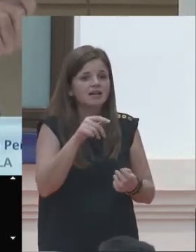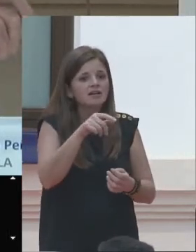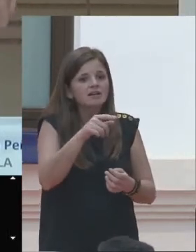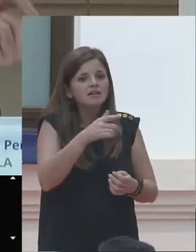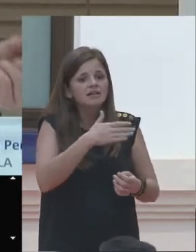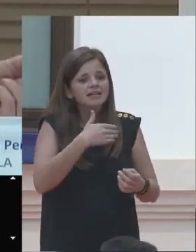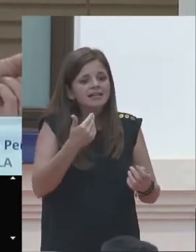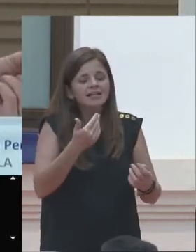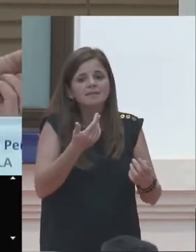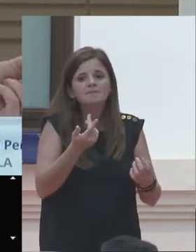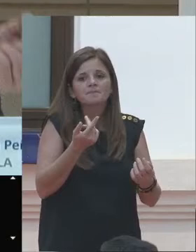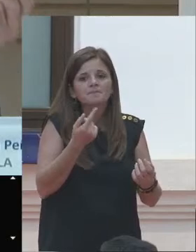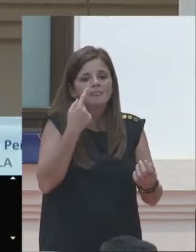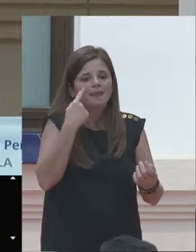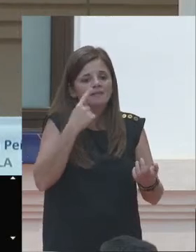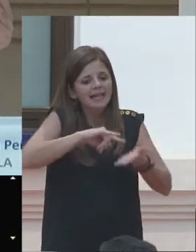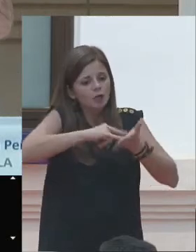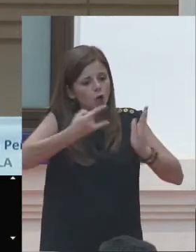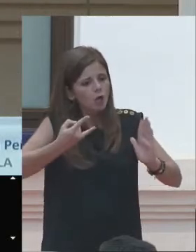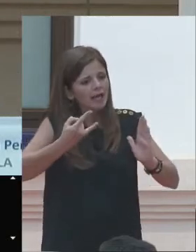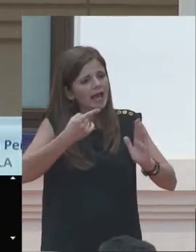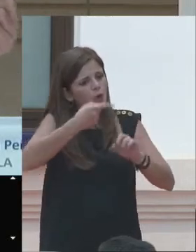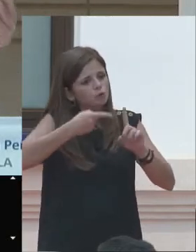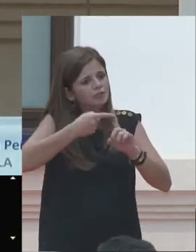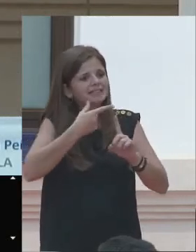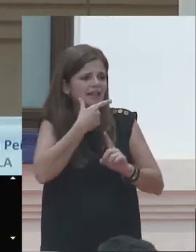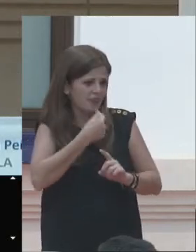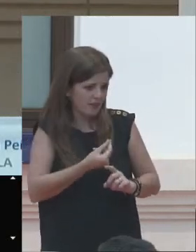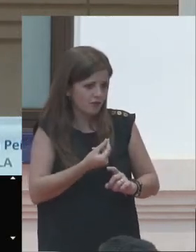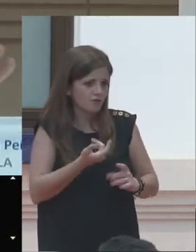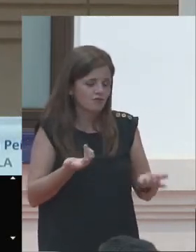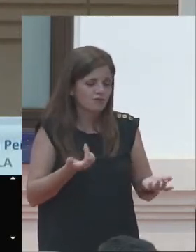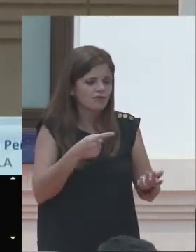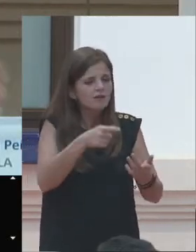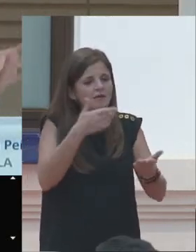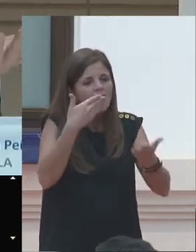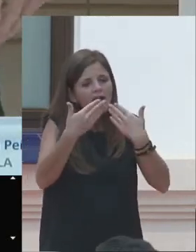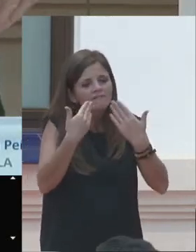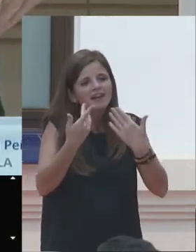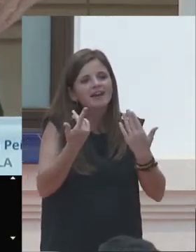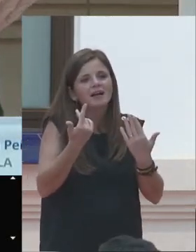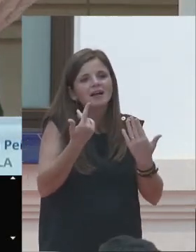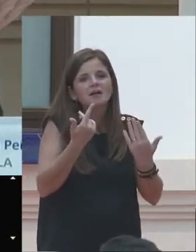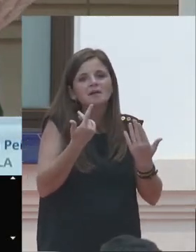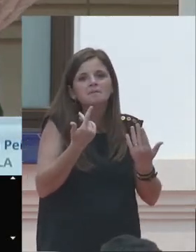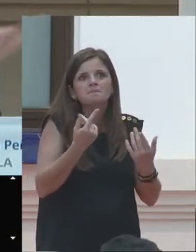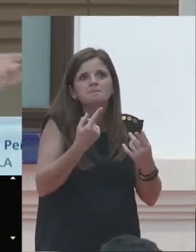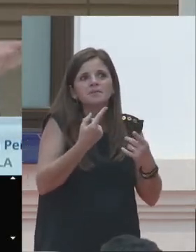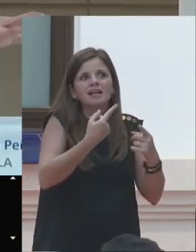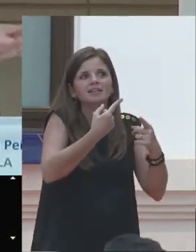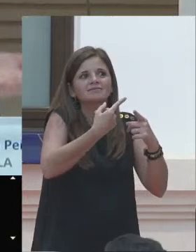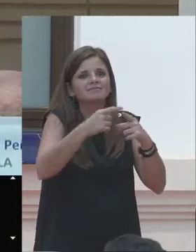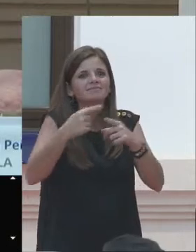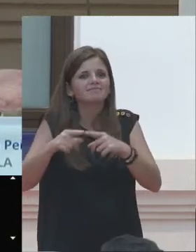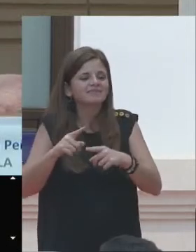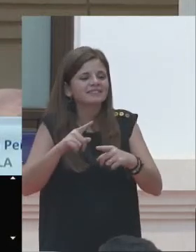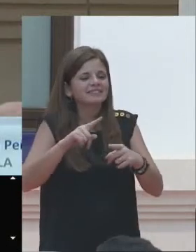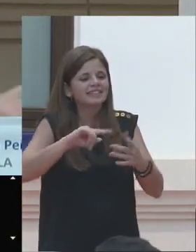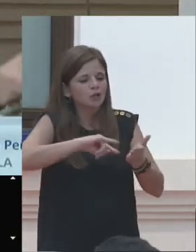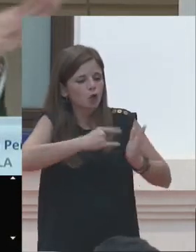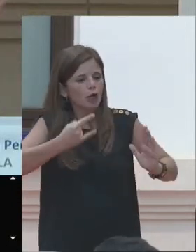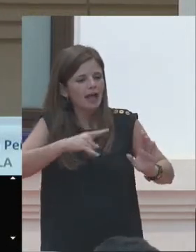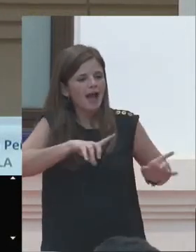fuera una tecnología muy sencilla. En este caso no estamos hablando de ningún elemento de tecnología